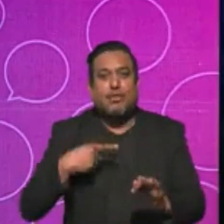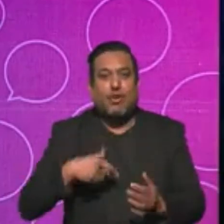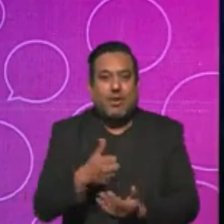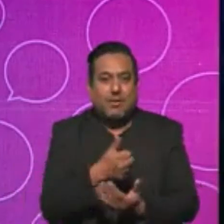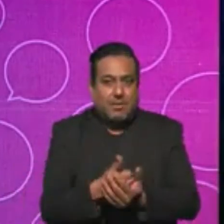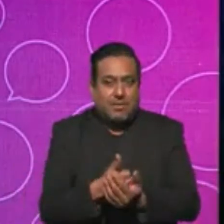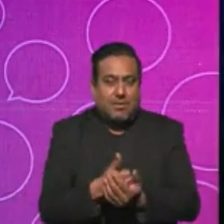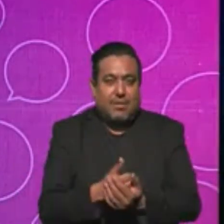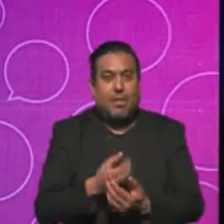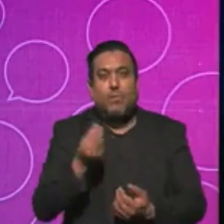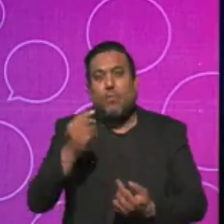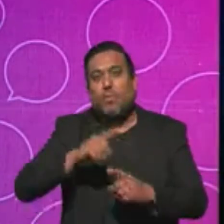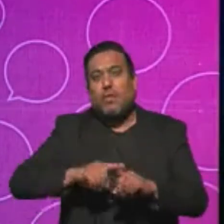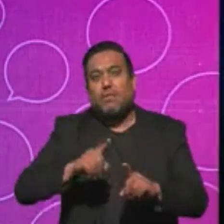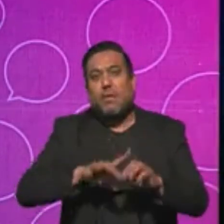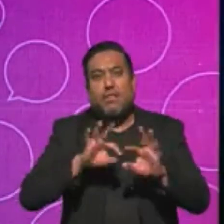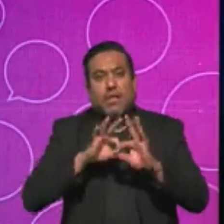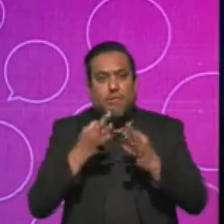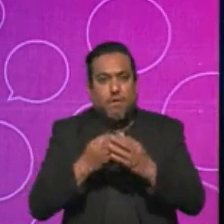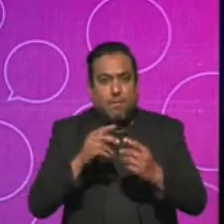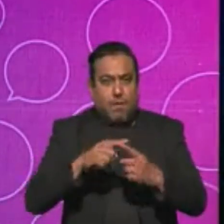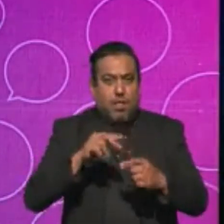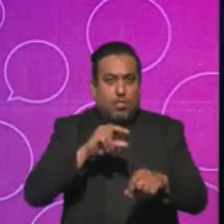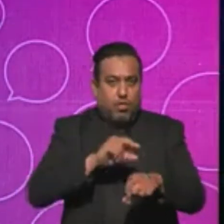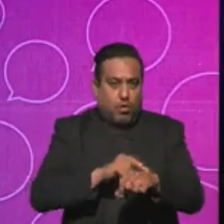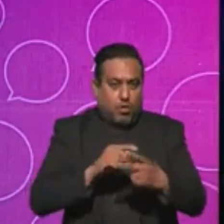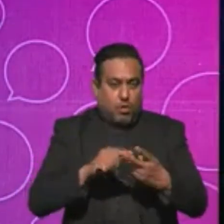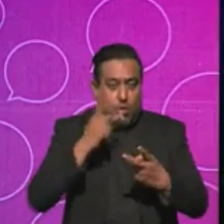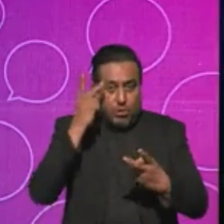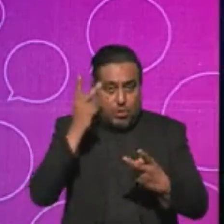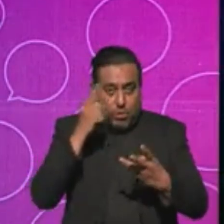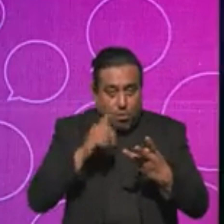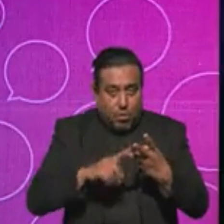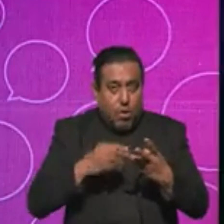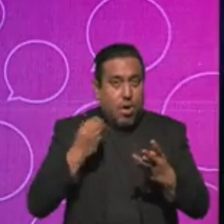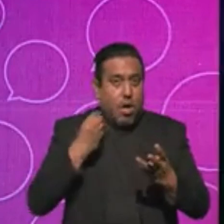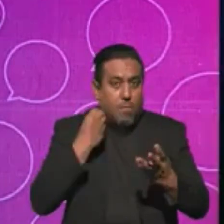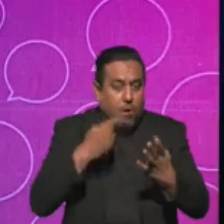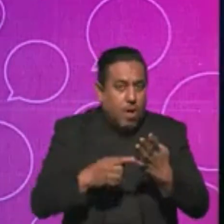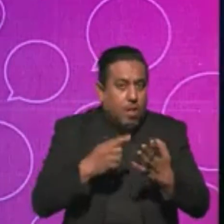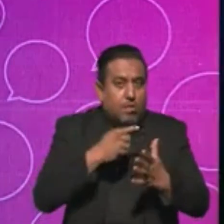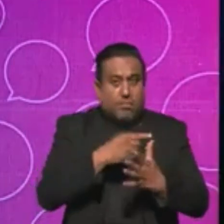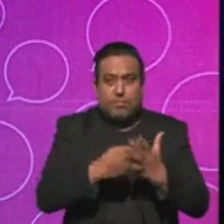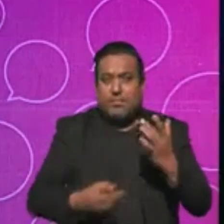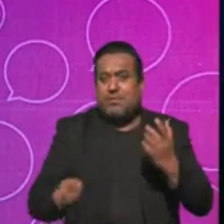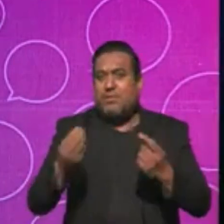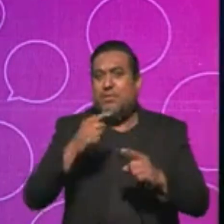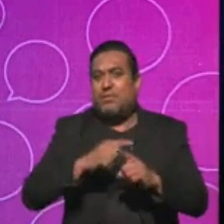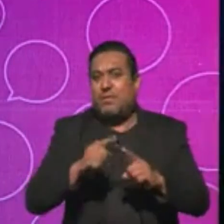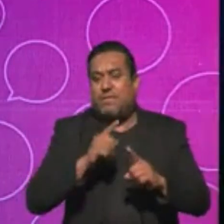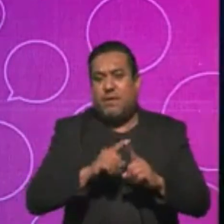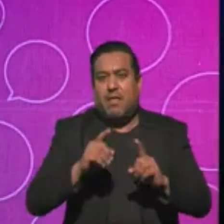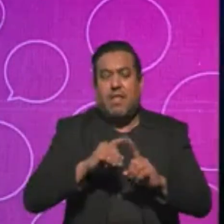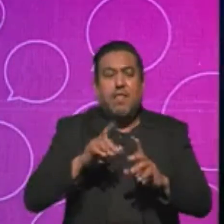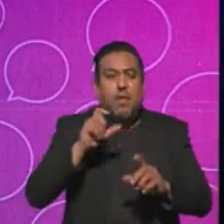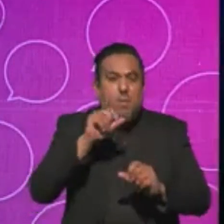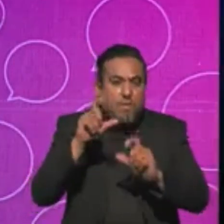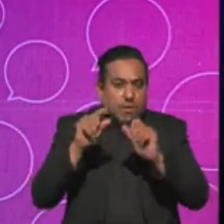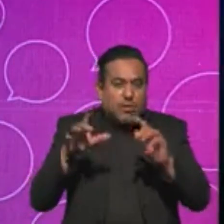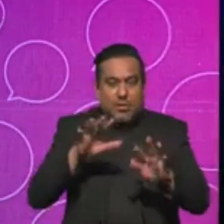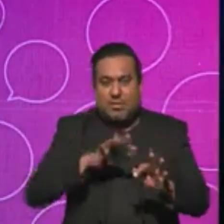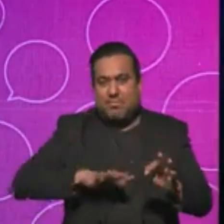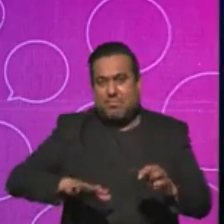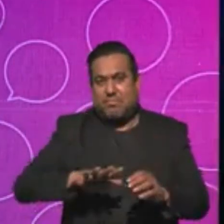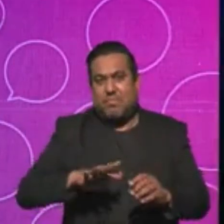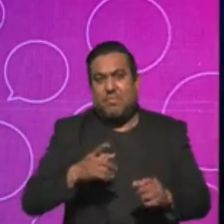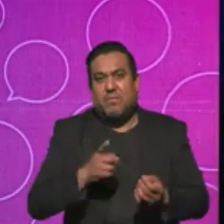multidisciplinaria en la que haya médicos psicólogos sociólogos abogados enfermeras y maestros que atiendan